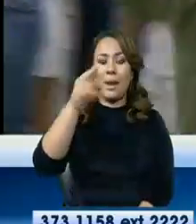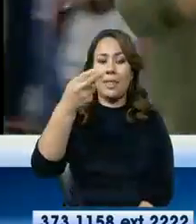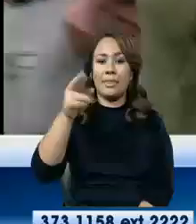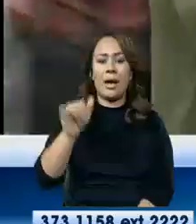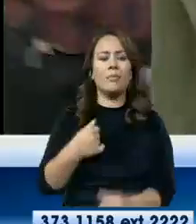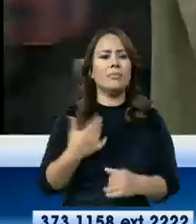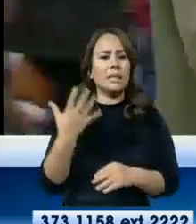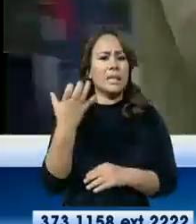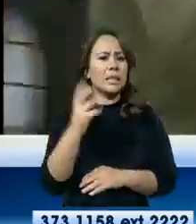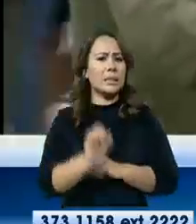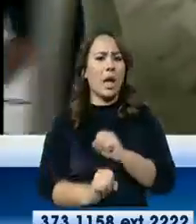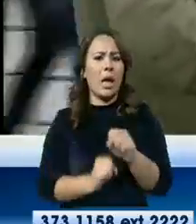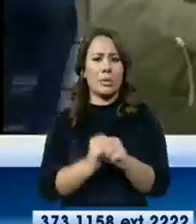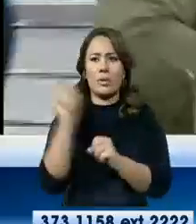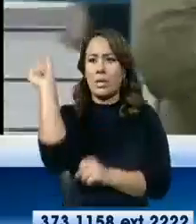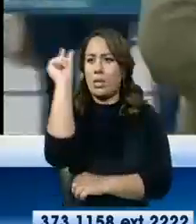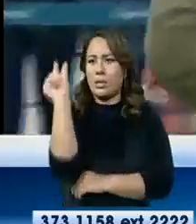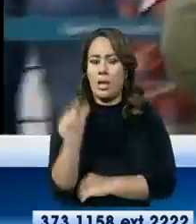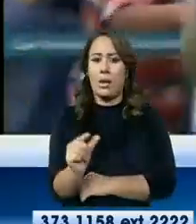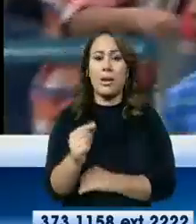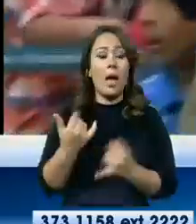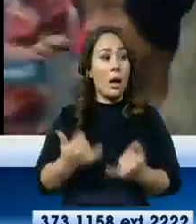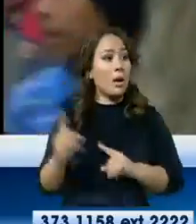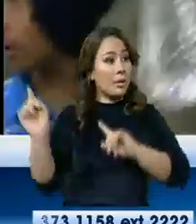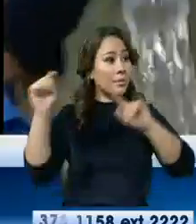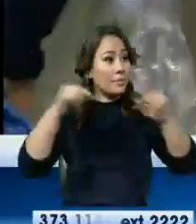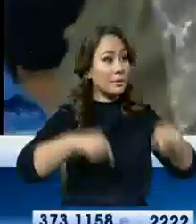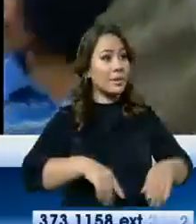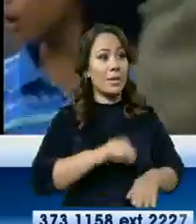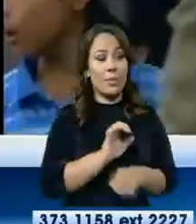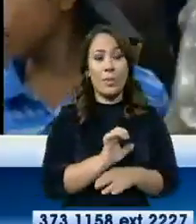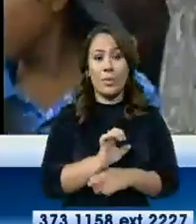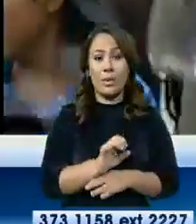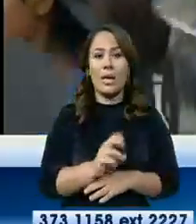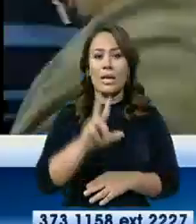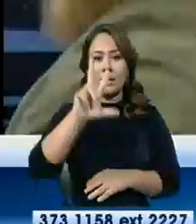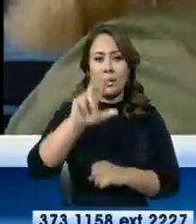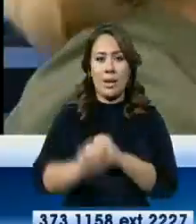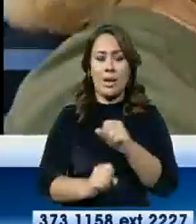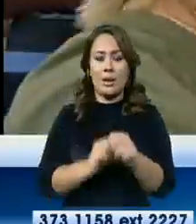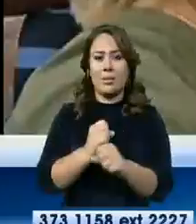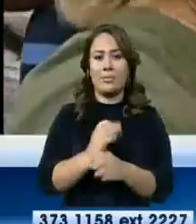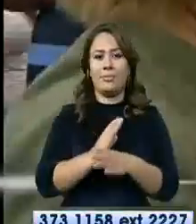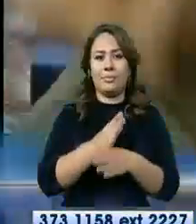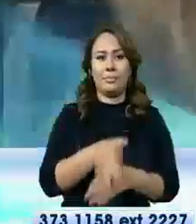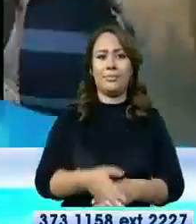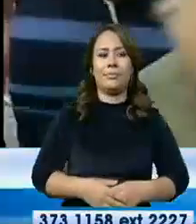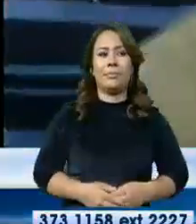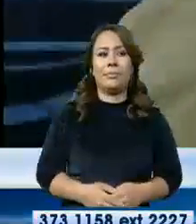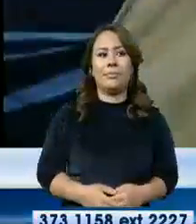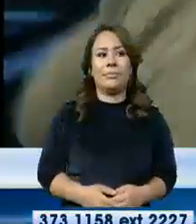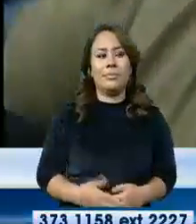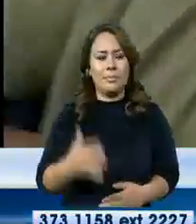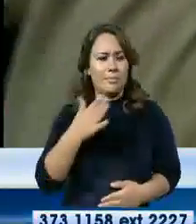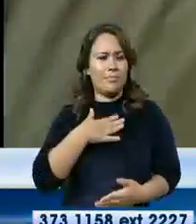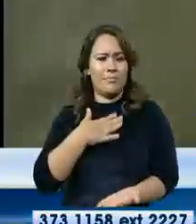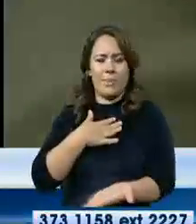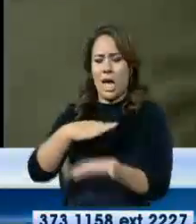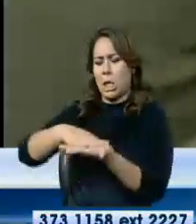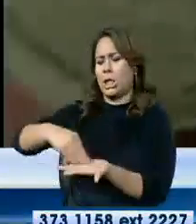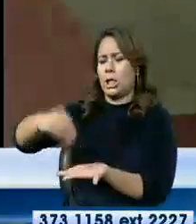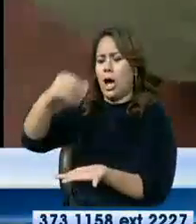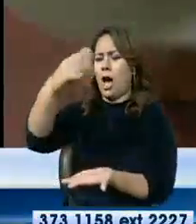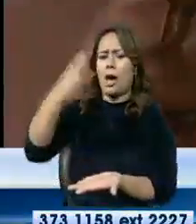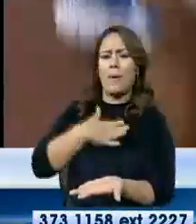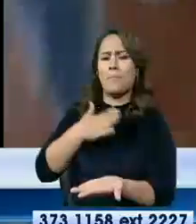hace 15 años en Italia y regresa a Ecuador luego de 3 años. ¡Ay, es lo más lindo! ¡Esta es mi tierra,